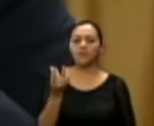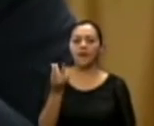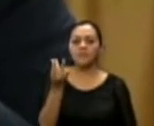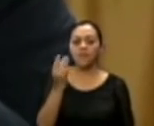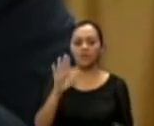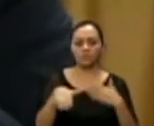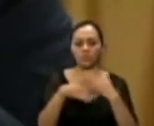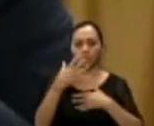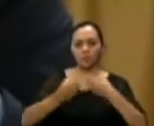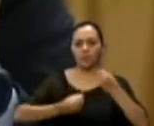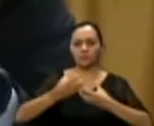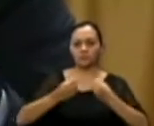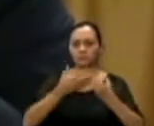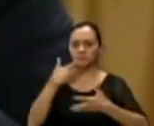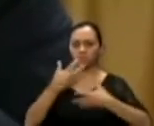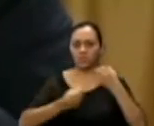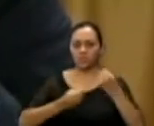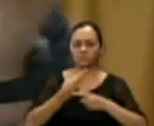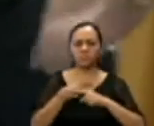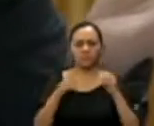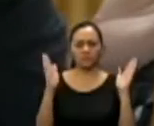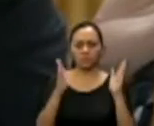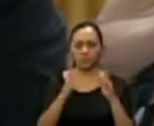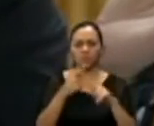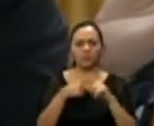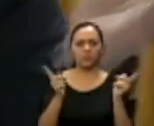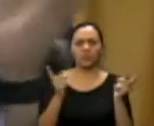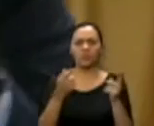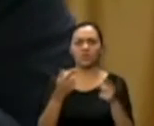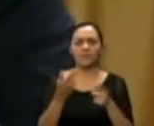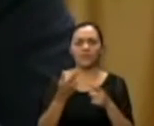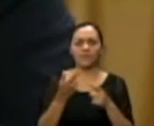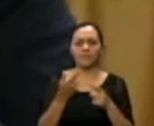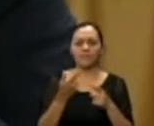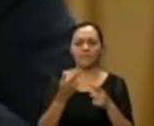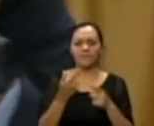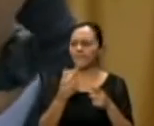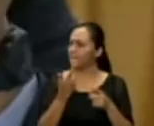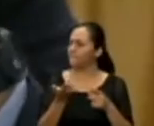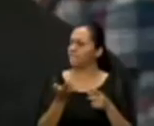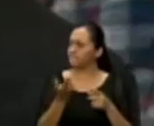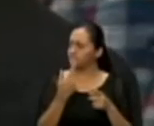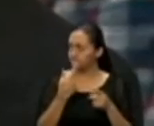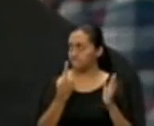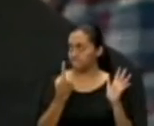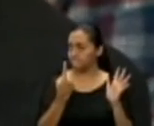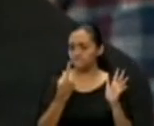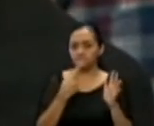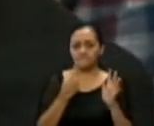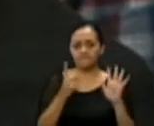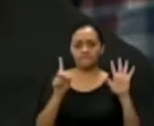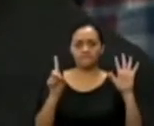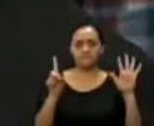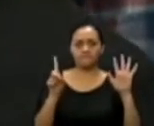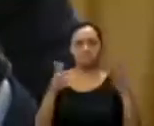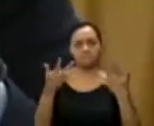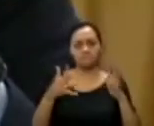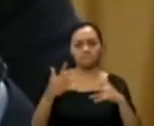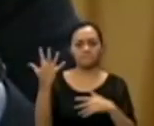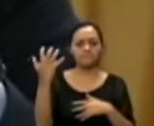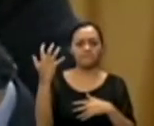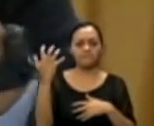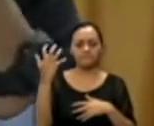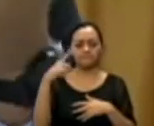la producción lechera también muy baja el promedio ecuatoriano este enseño hay países que tienen un promedio de 15